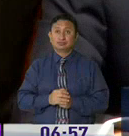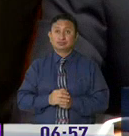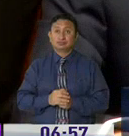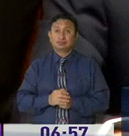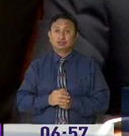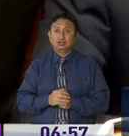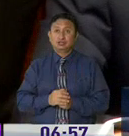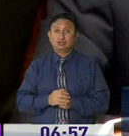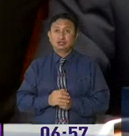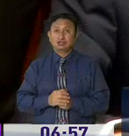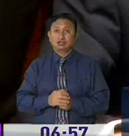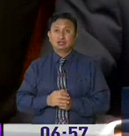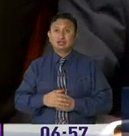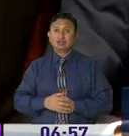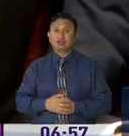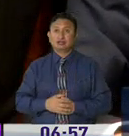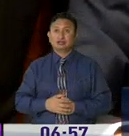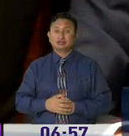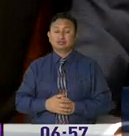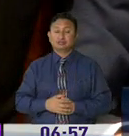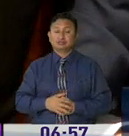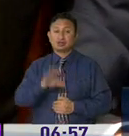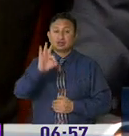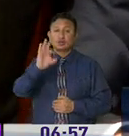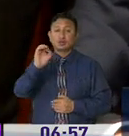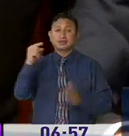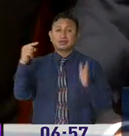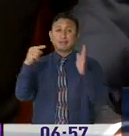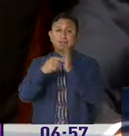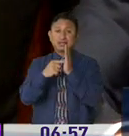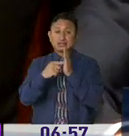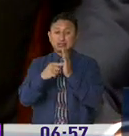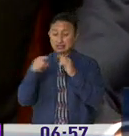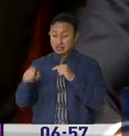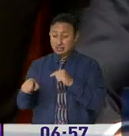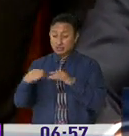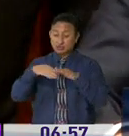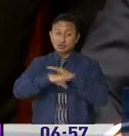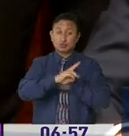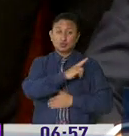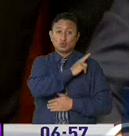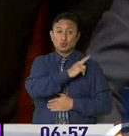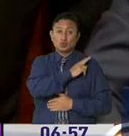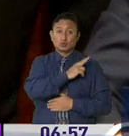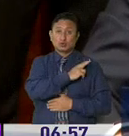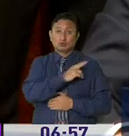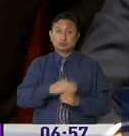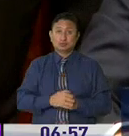apenas 90.000 ingresan al sistema de educación superior.